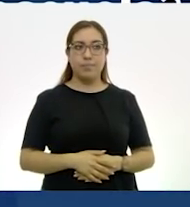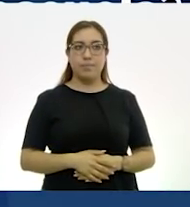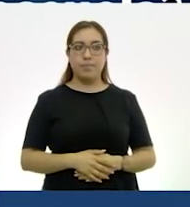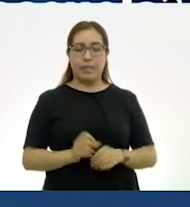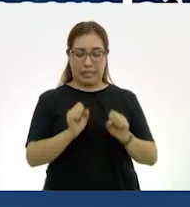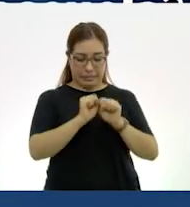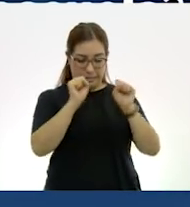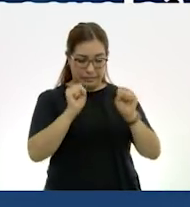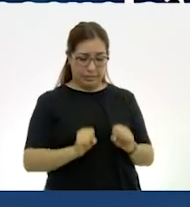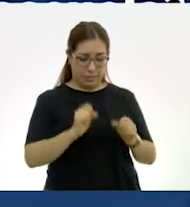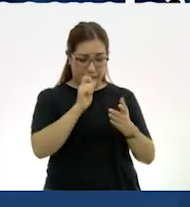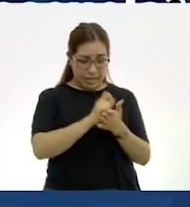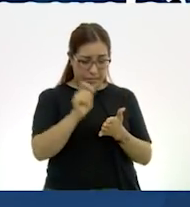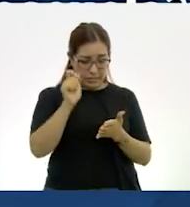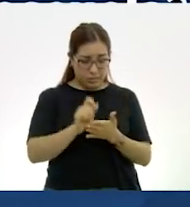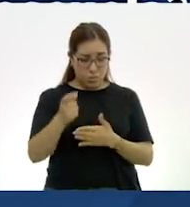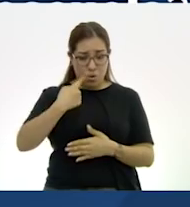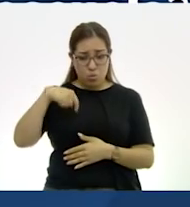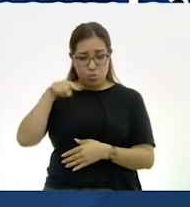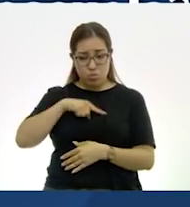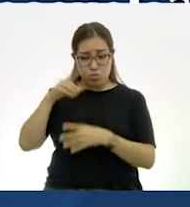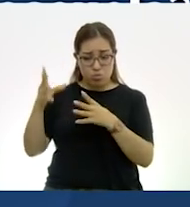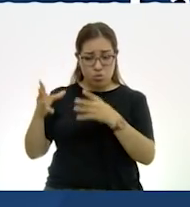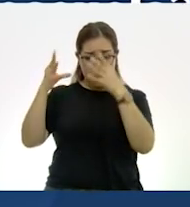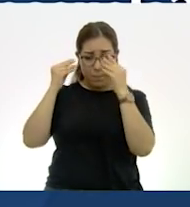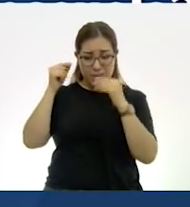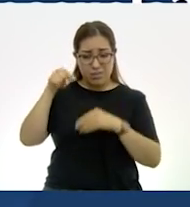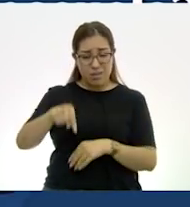de escritura que aprendemos en la escuela?